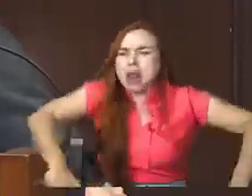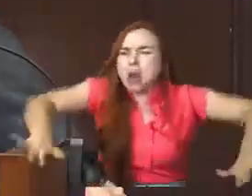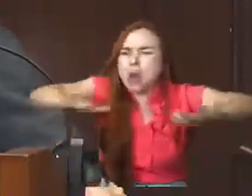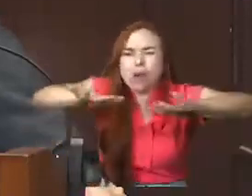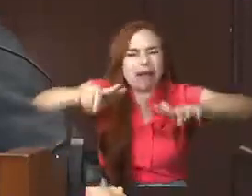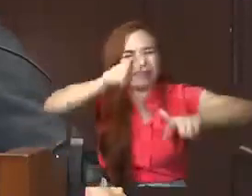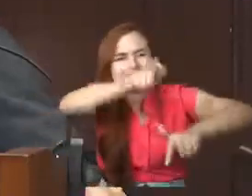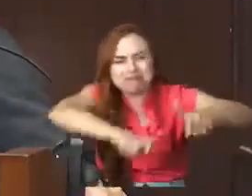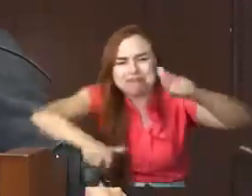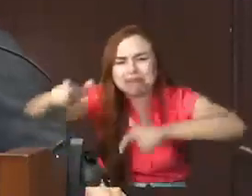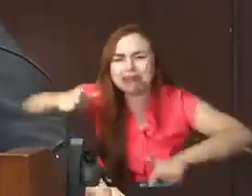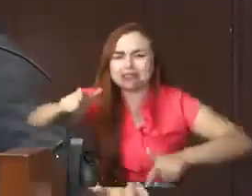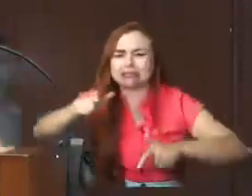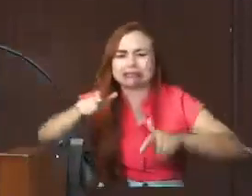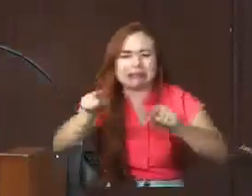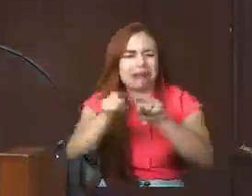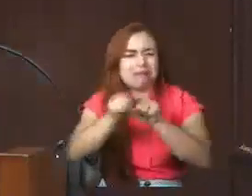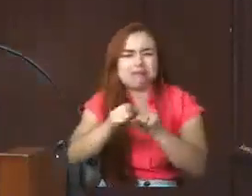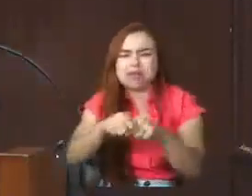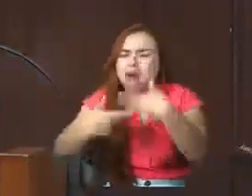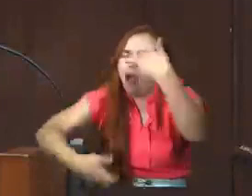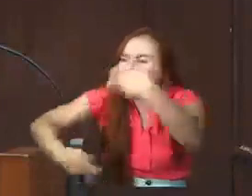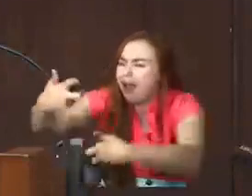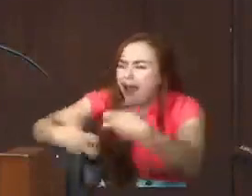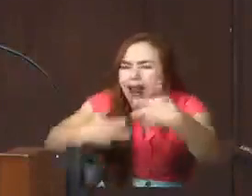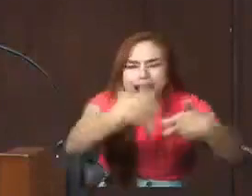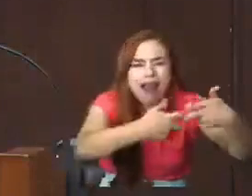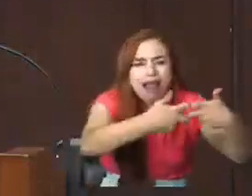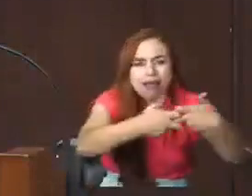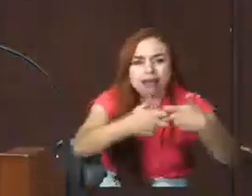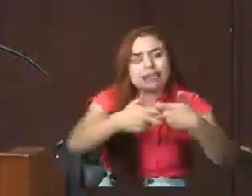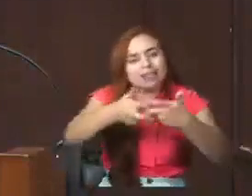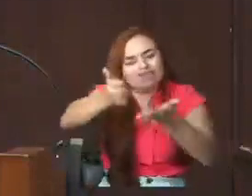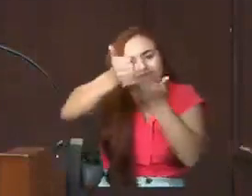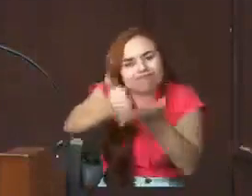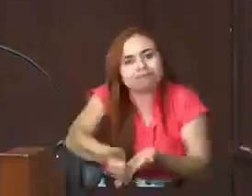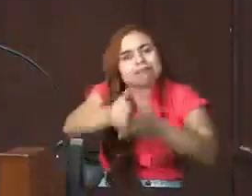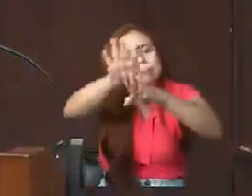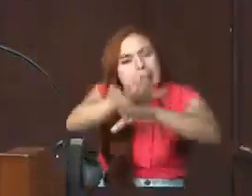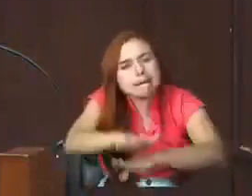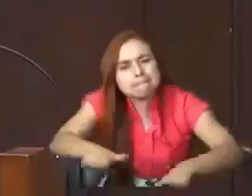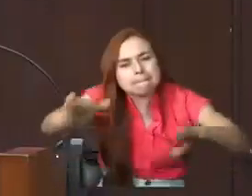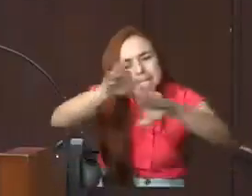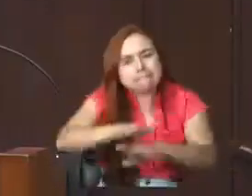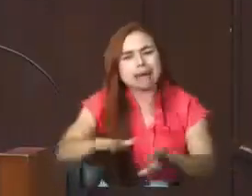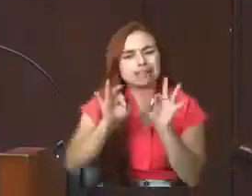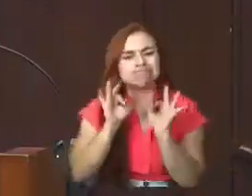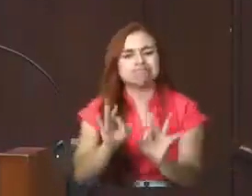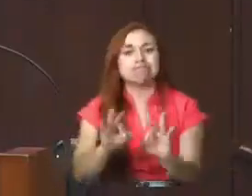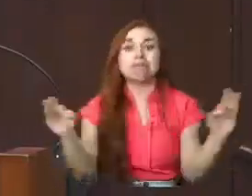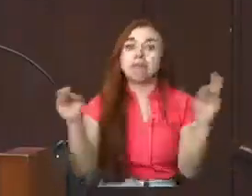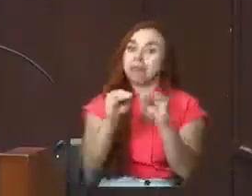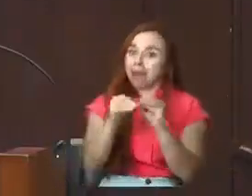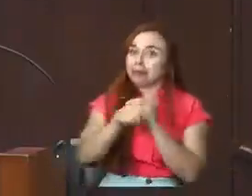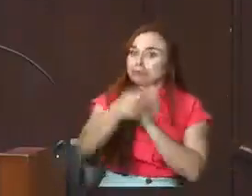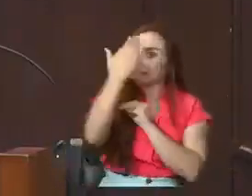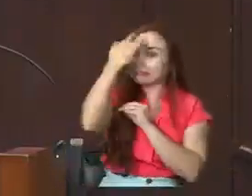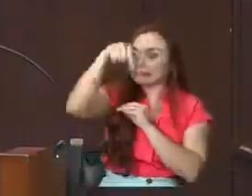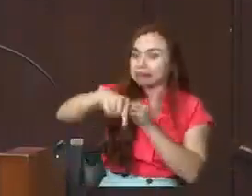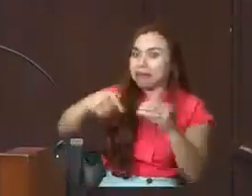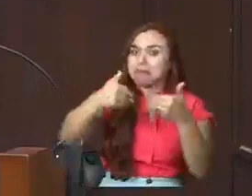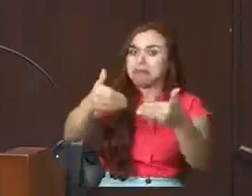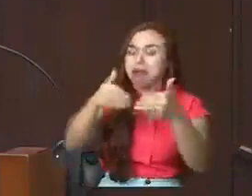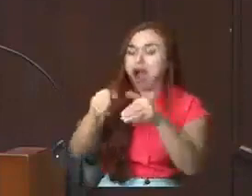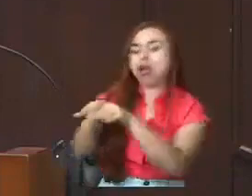un país con desigualdad estructural y no solo coyuntural. Por otra parte,